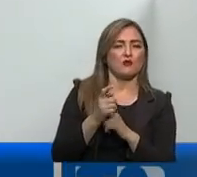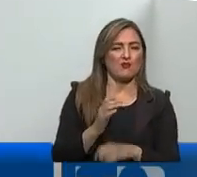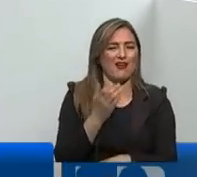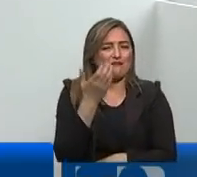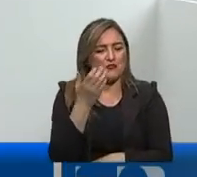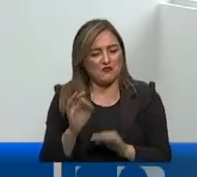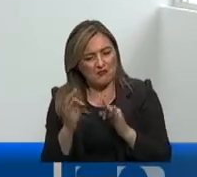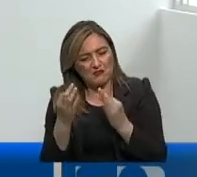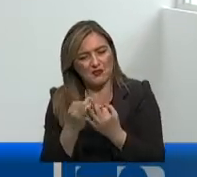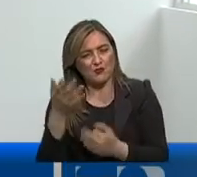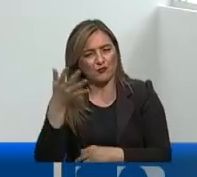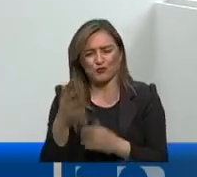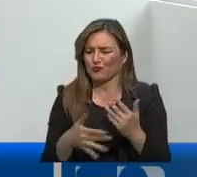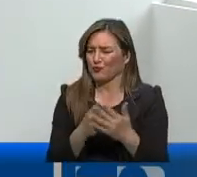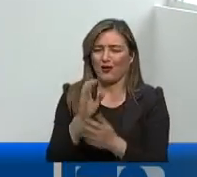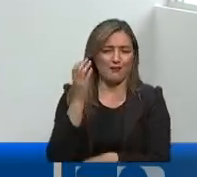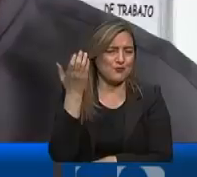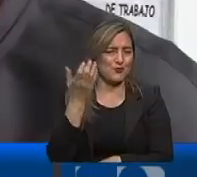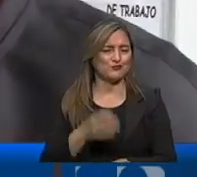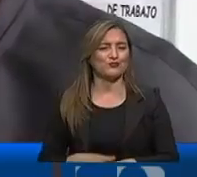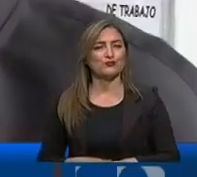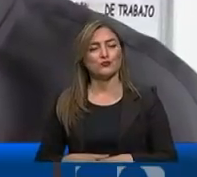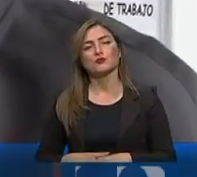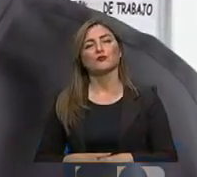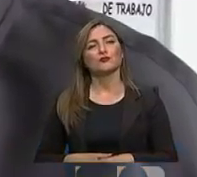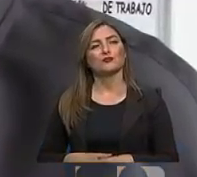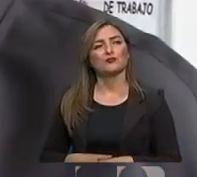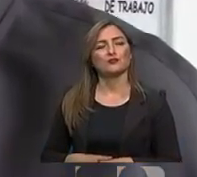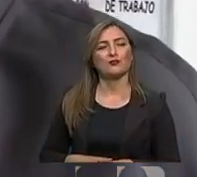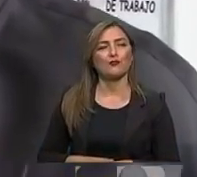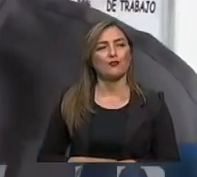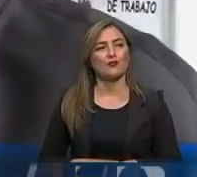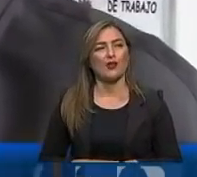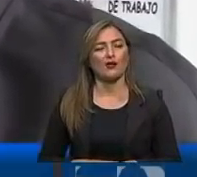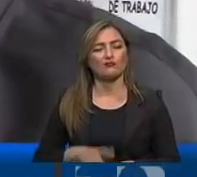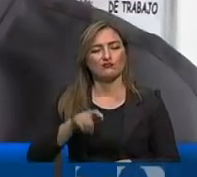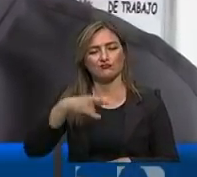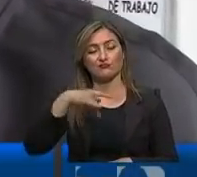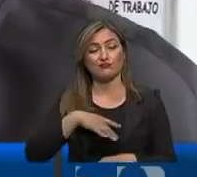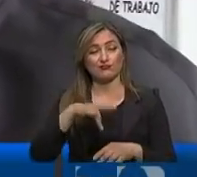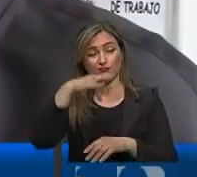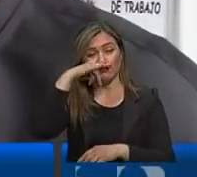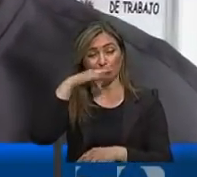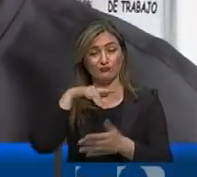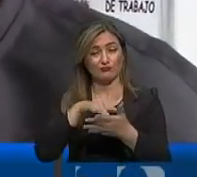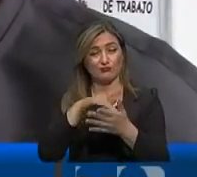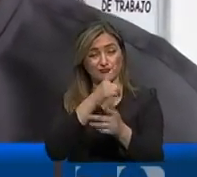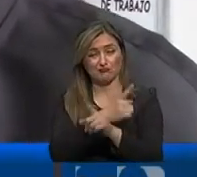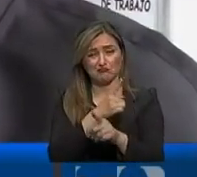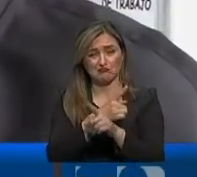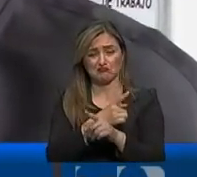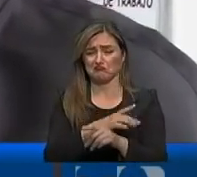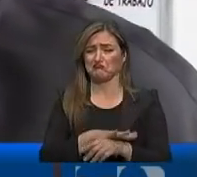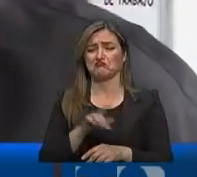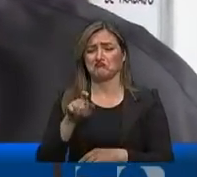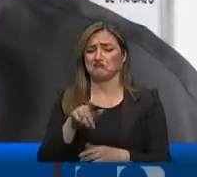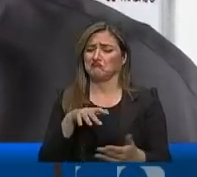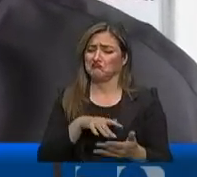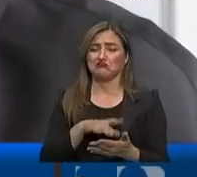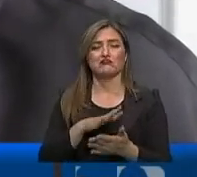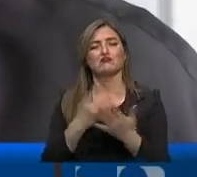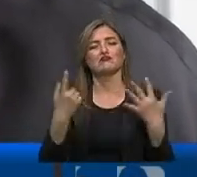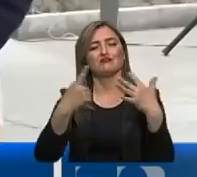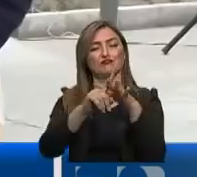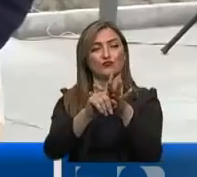las familias, para los profesores, cambió para la ciudad. Están acordes a la necesidad de nuestros estudiantes, garantizando de esta manera la